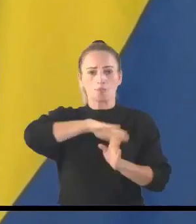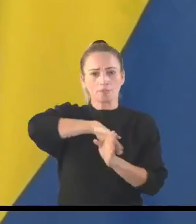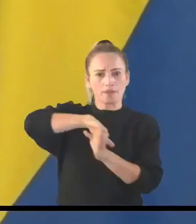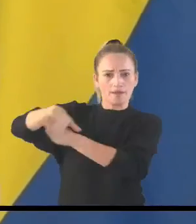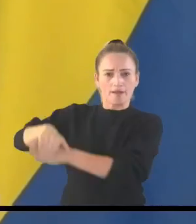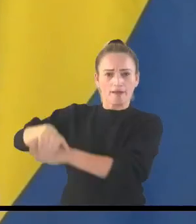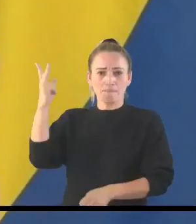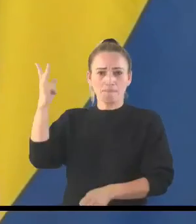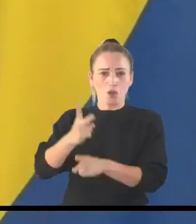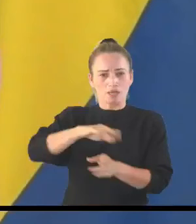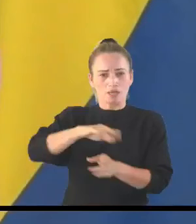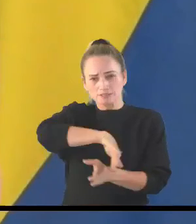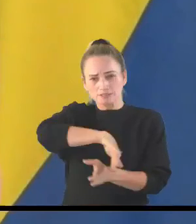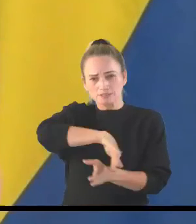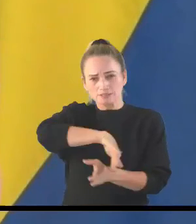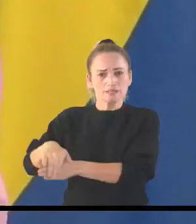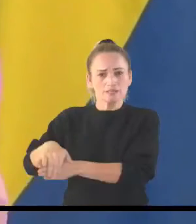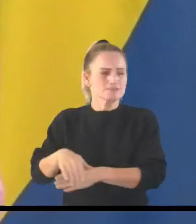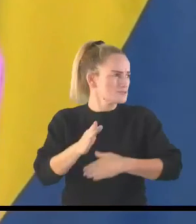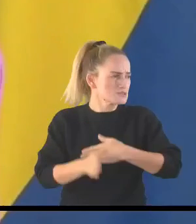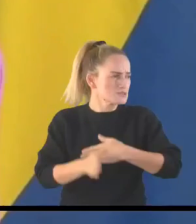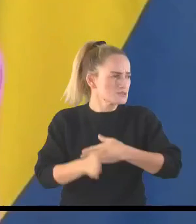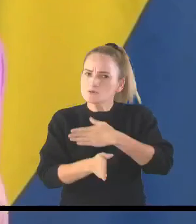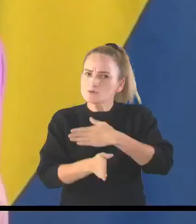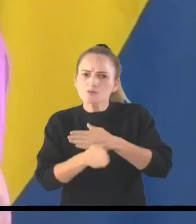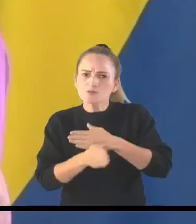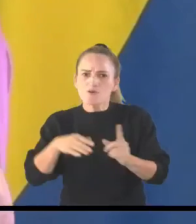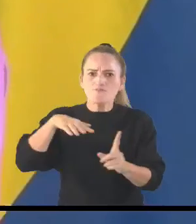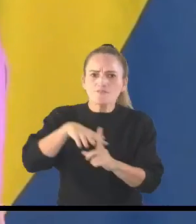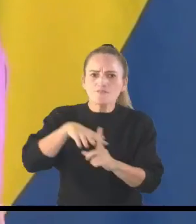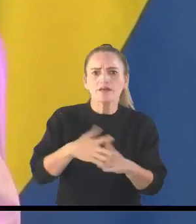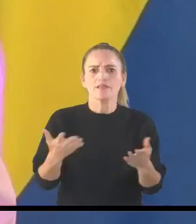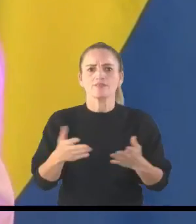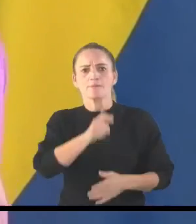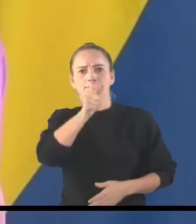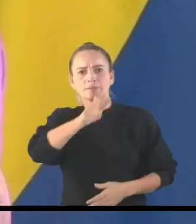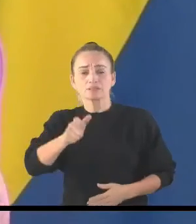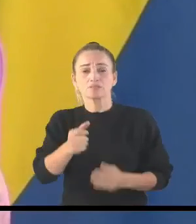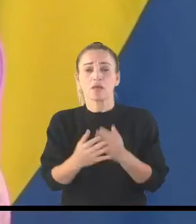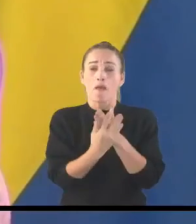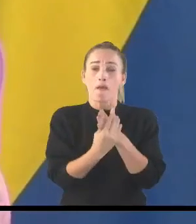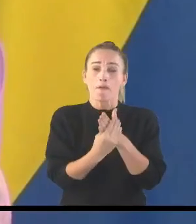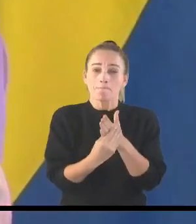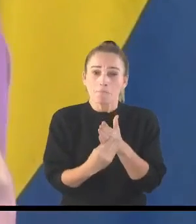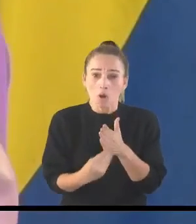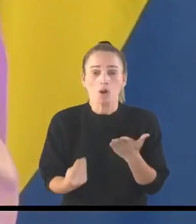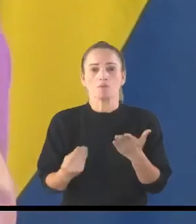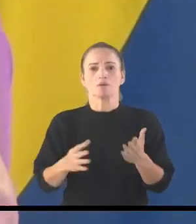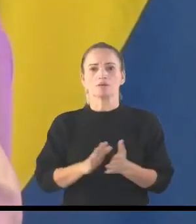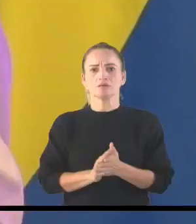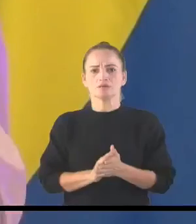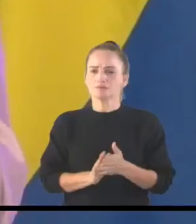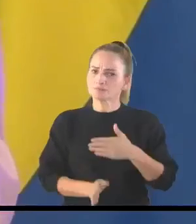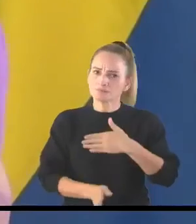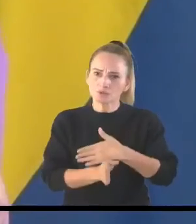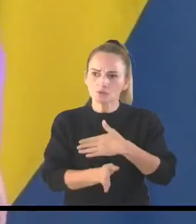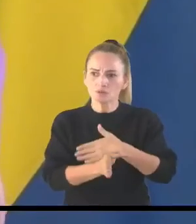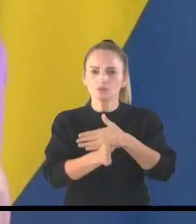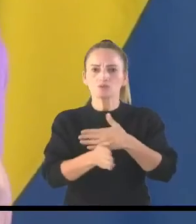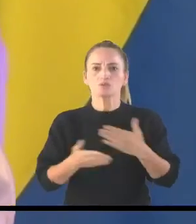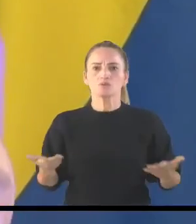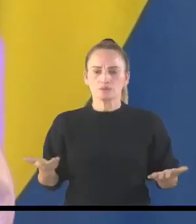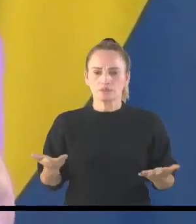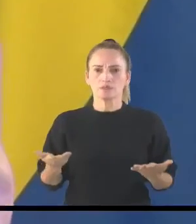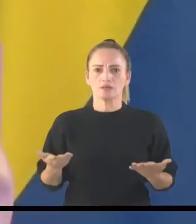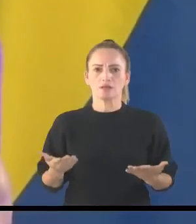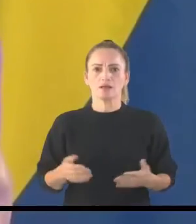y la violencia que sigue acechando a personas humildes, que sigue